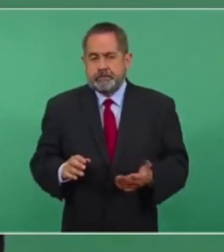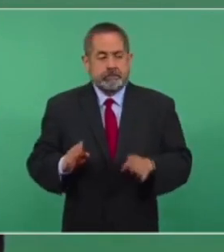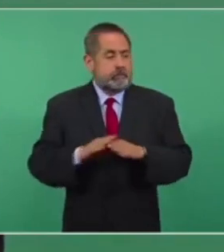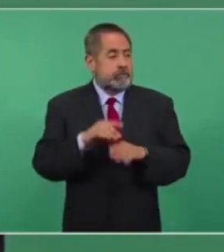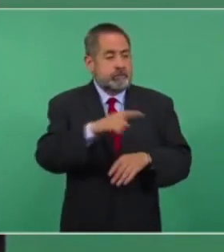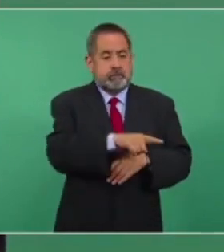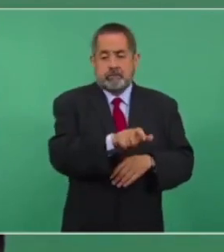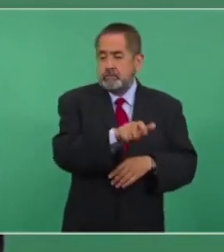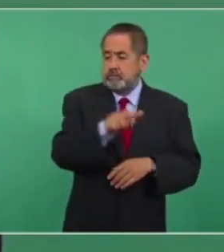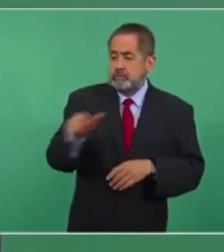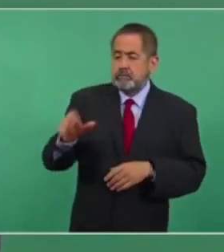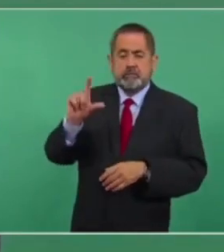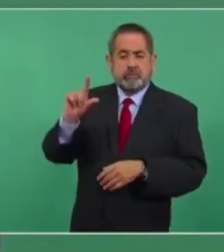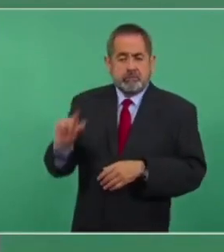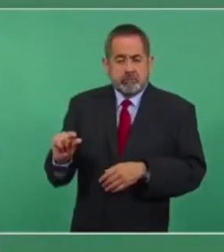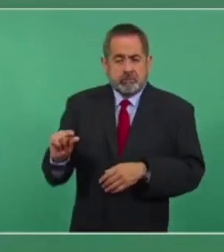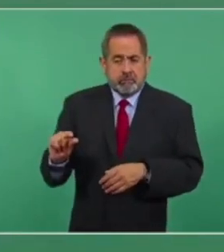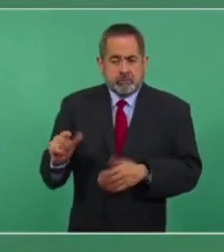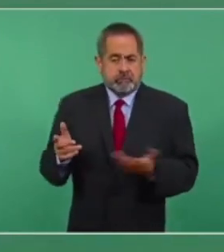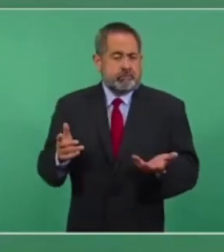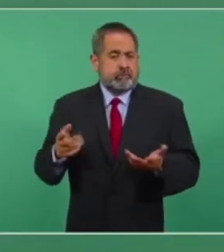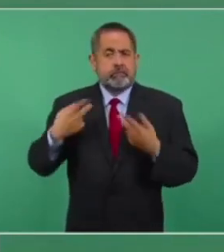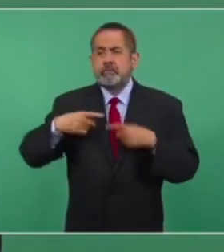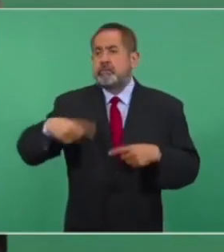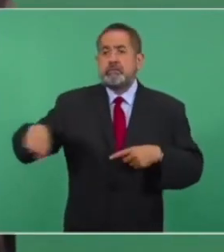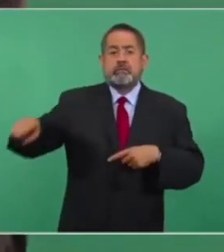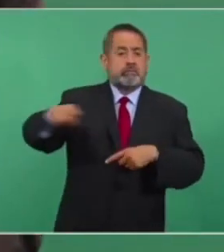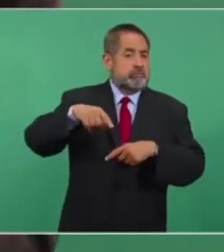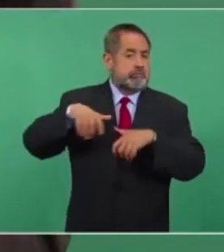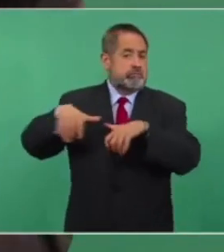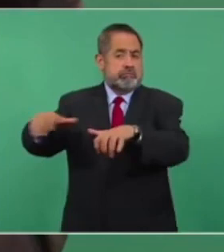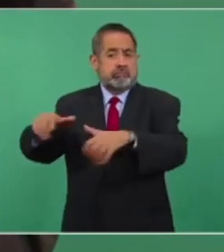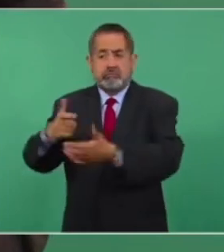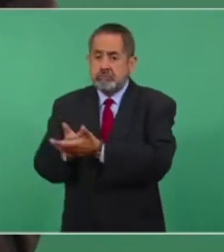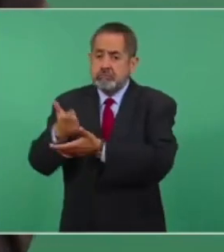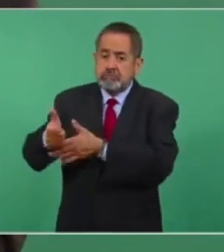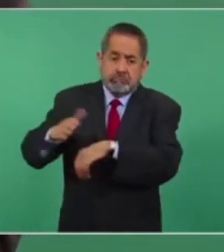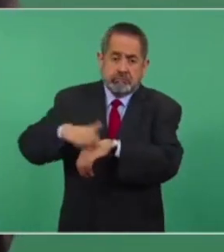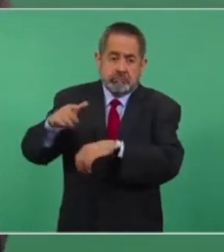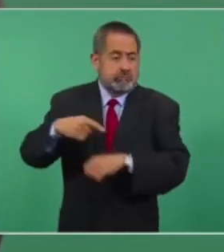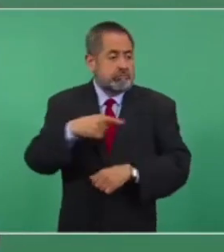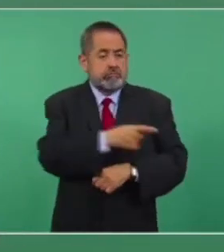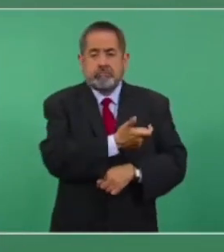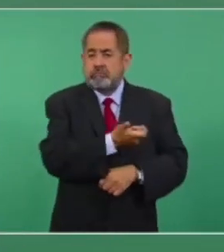pagan menos que lo que pagan los usuarios en